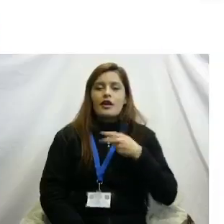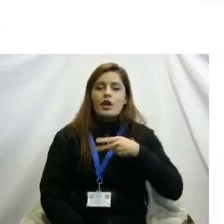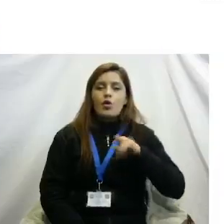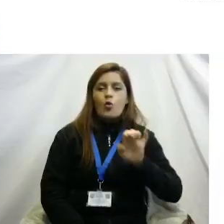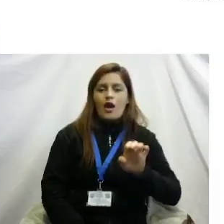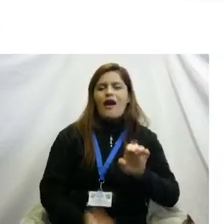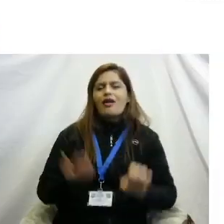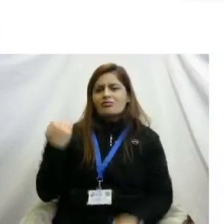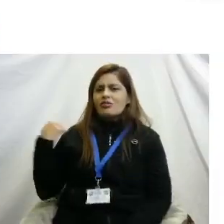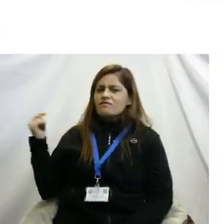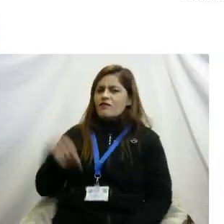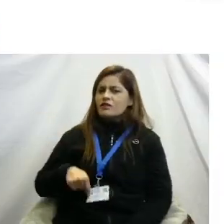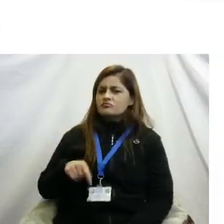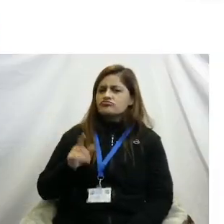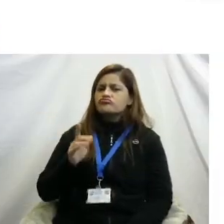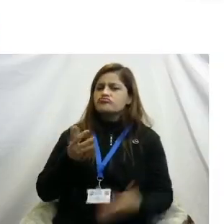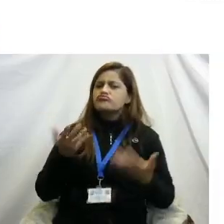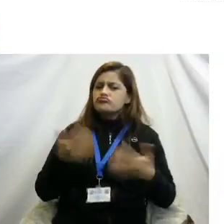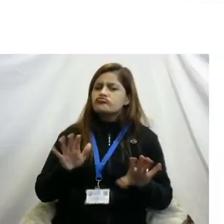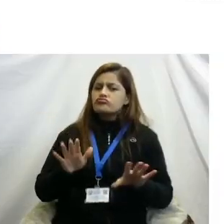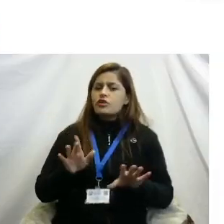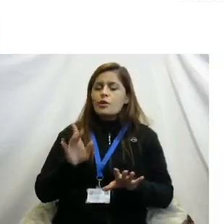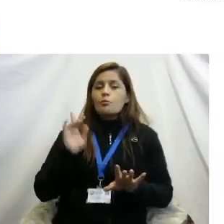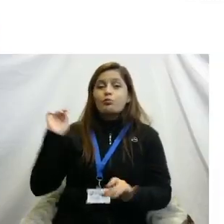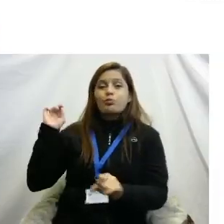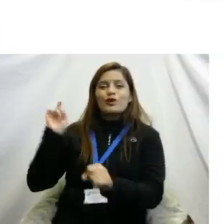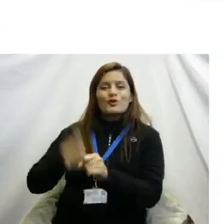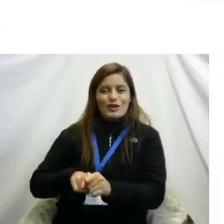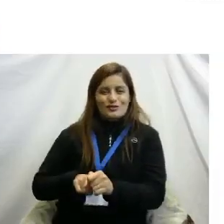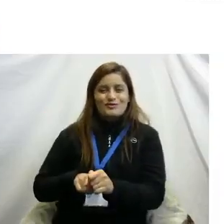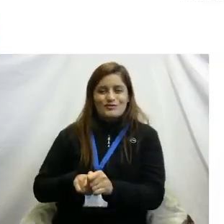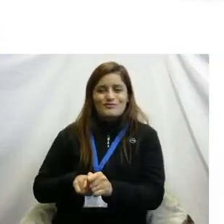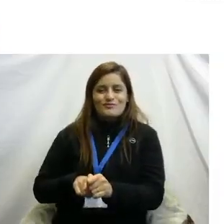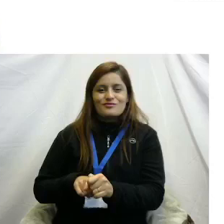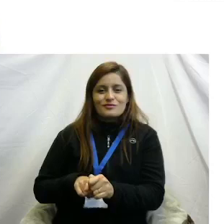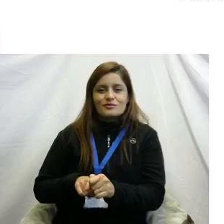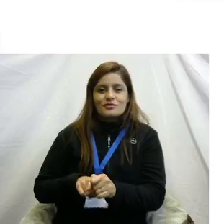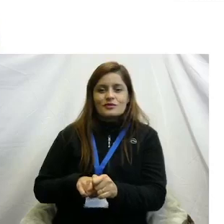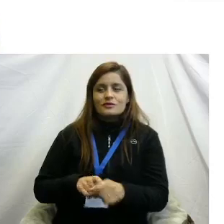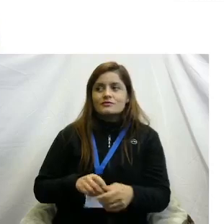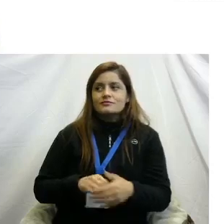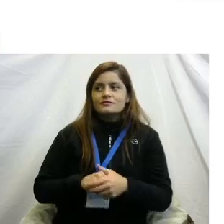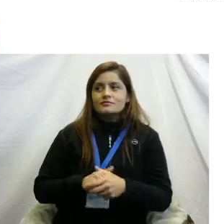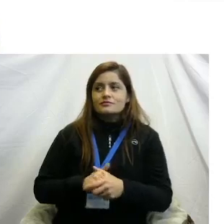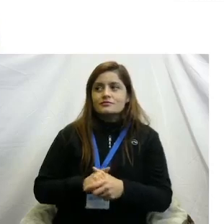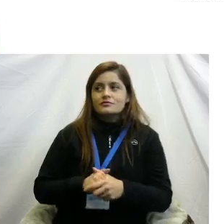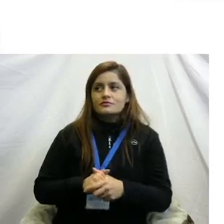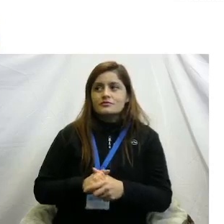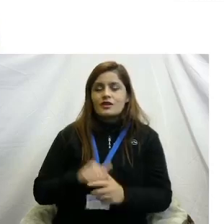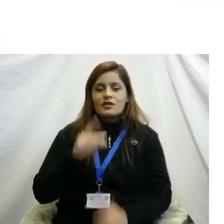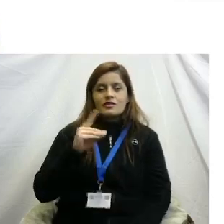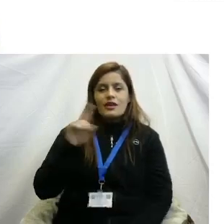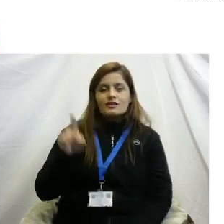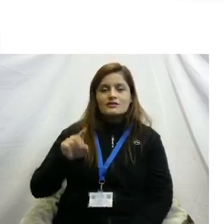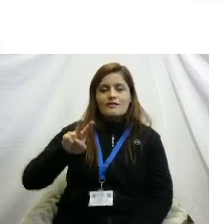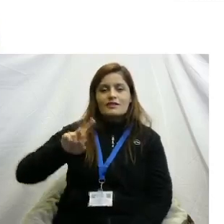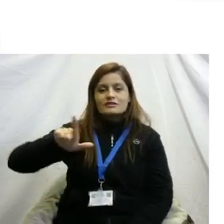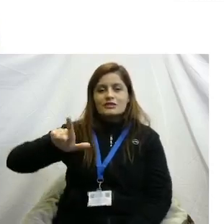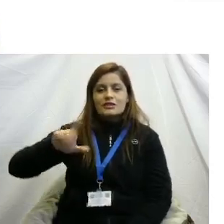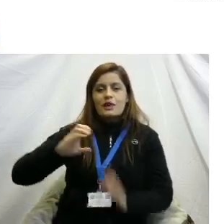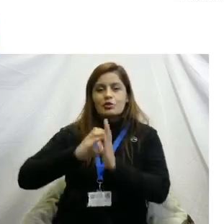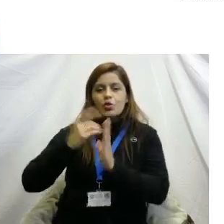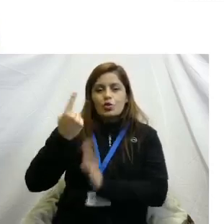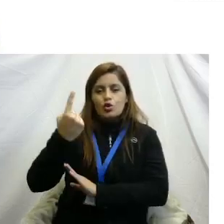consejo hace varios meses atrás a propósito de una postulación que hicieron en el marco, cierto, del programa, el TS-27, el capítulo